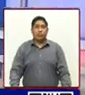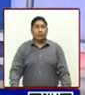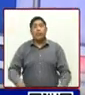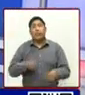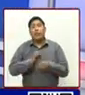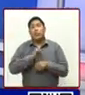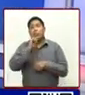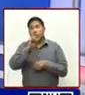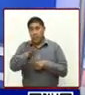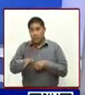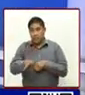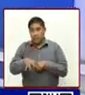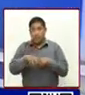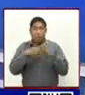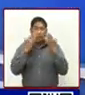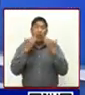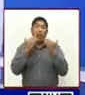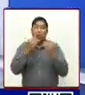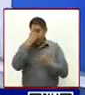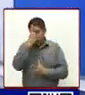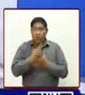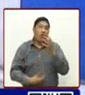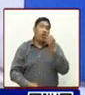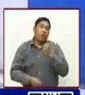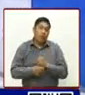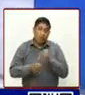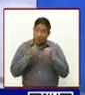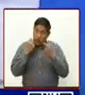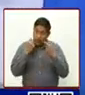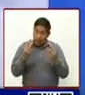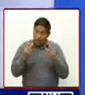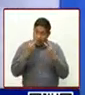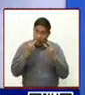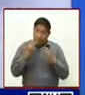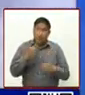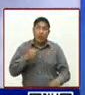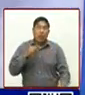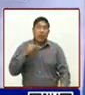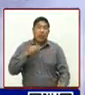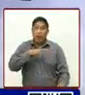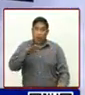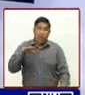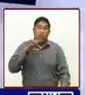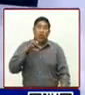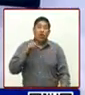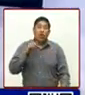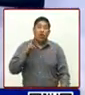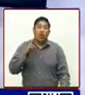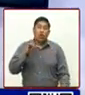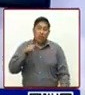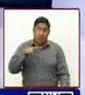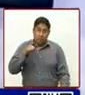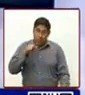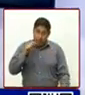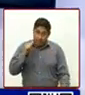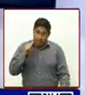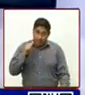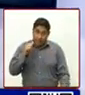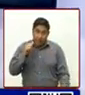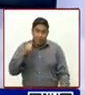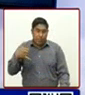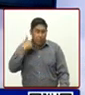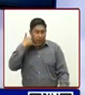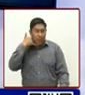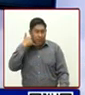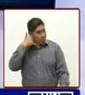Se lo habíamos anticipado y gracias por la confianza a quienes nos ven todos los días en Auquizamaña, en Coripata. Ante ese llamado, la Red Bolivisión